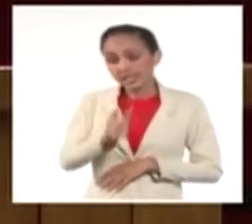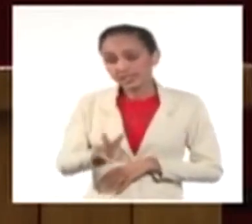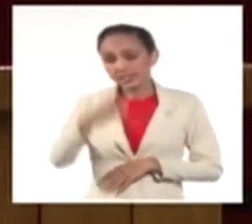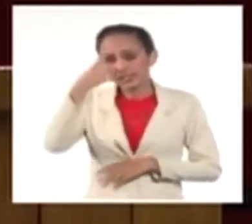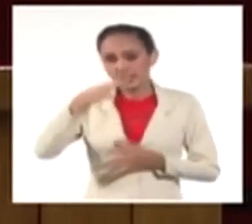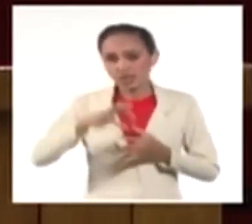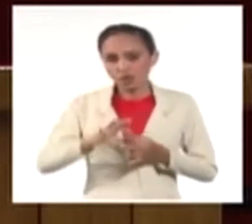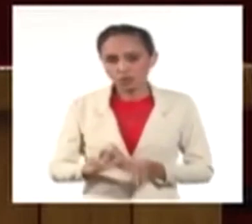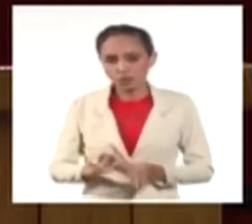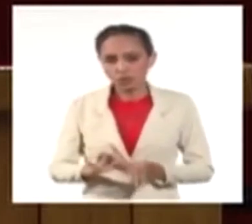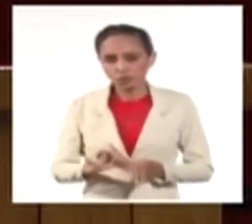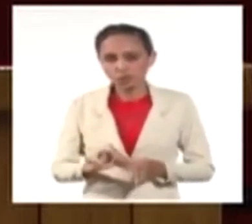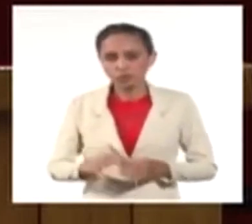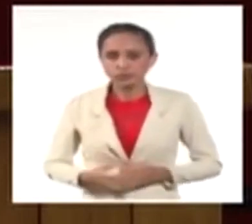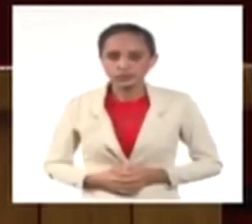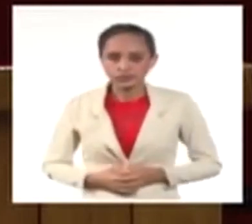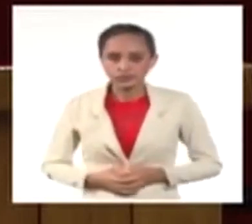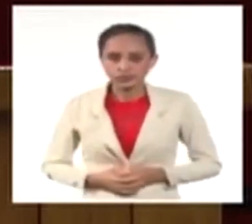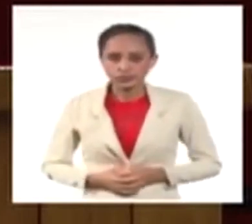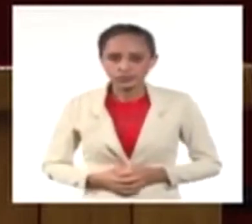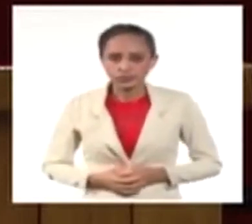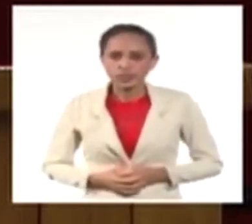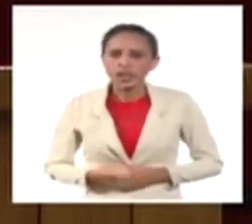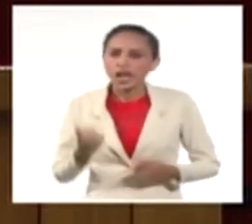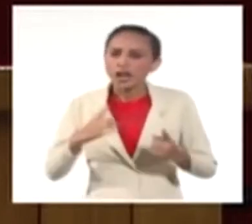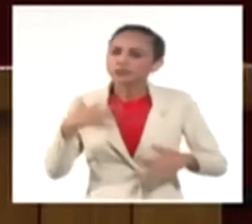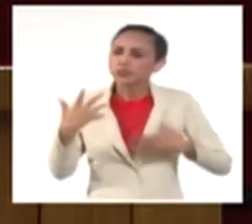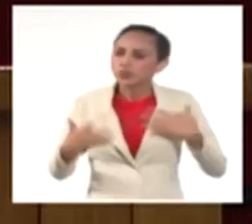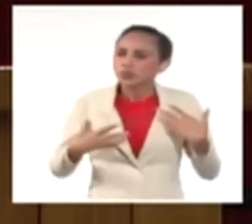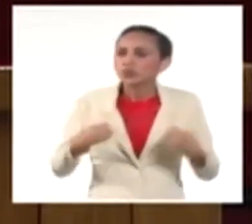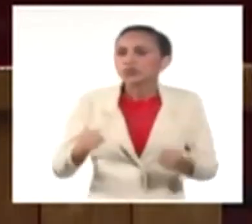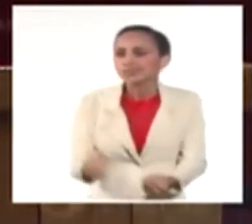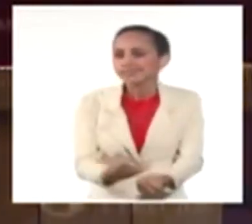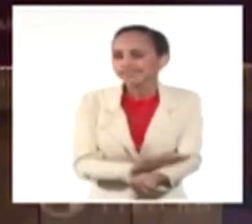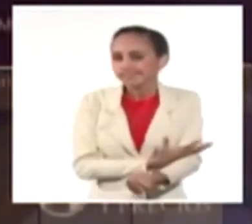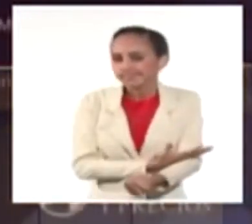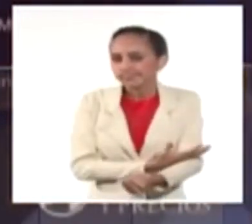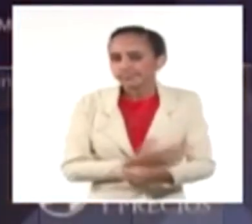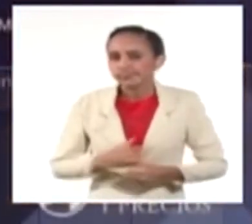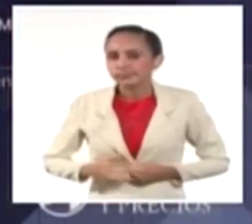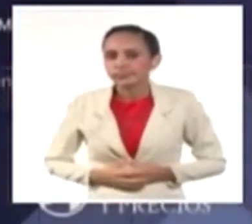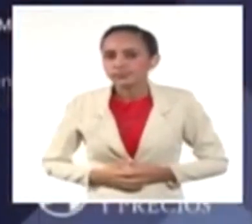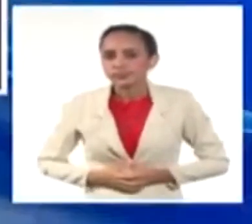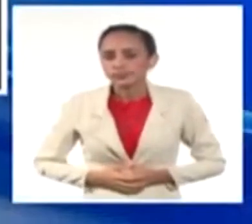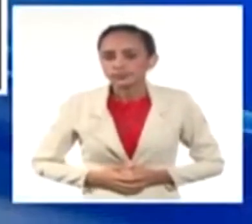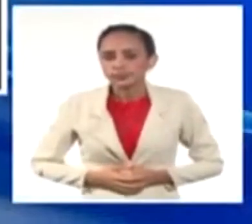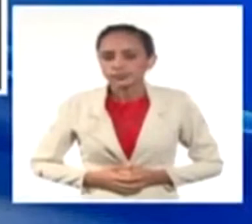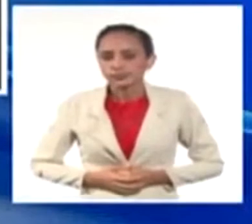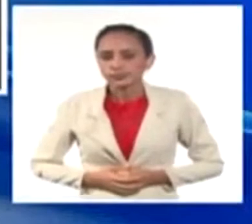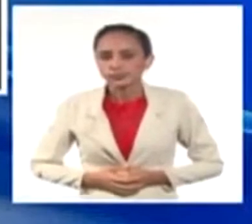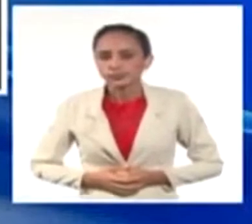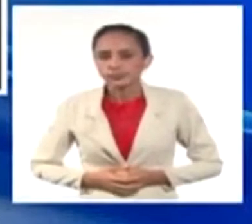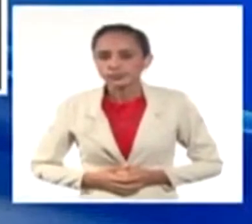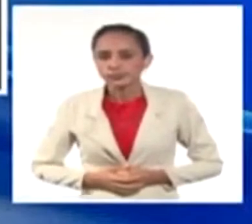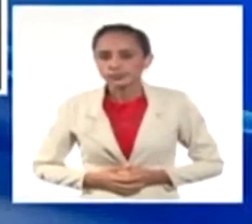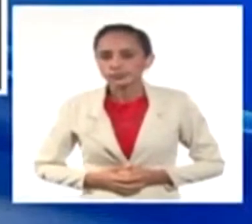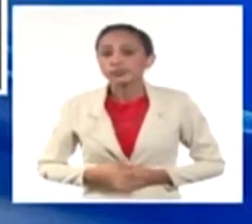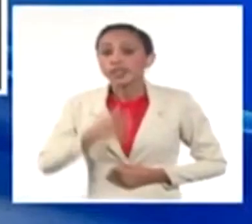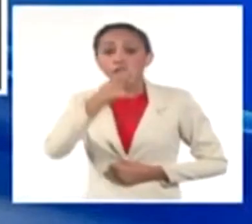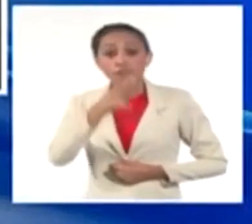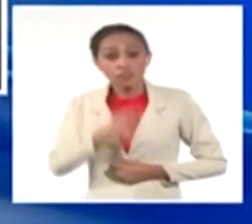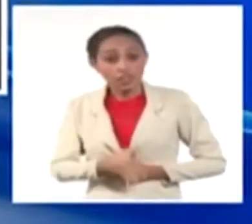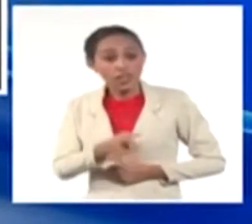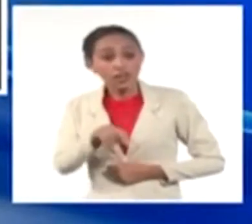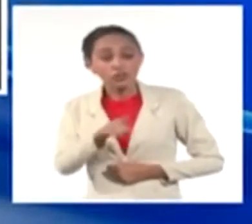que conmueve, inspira y compromete. Y cito: de Fidel aprendimos